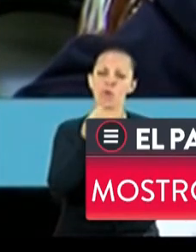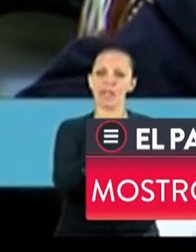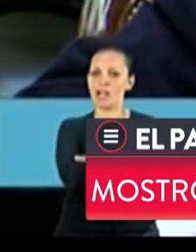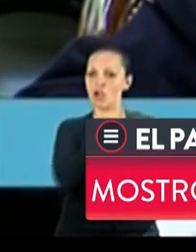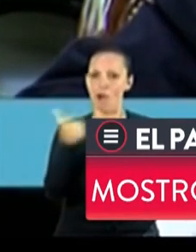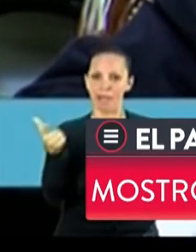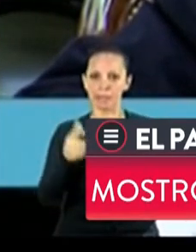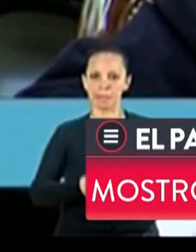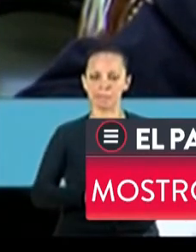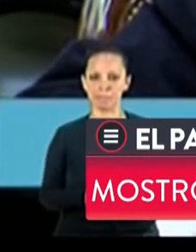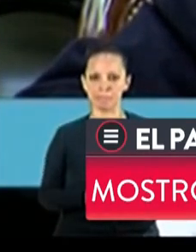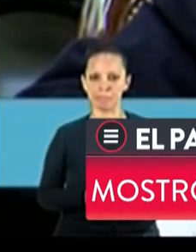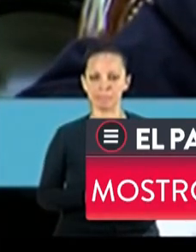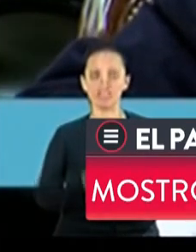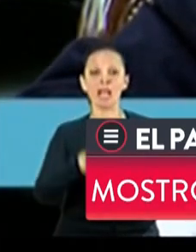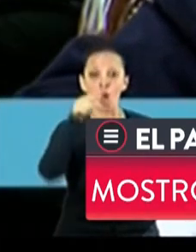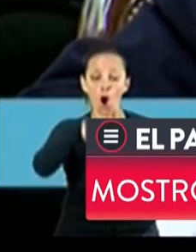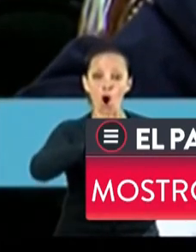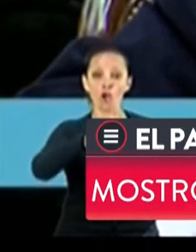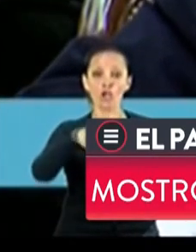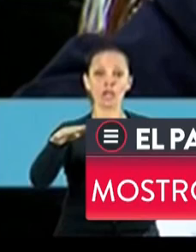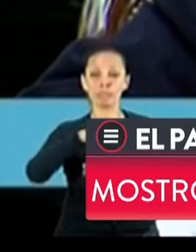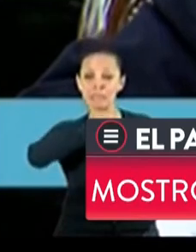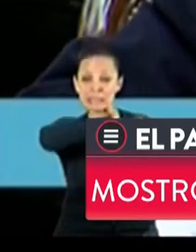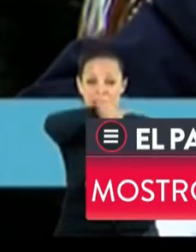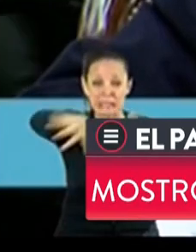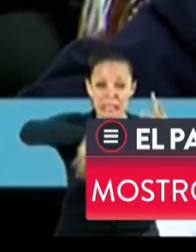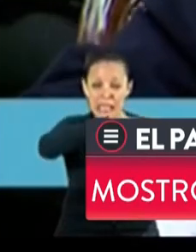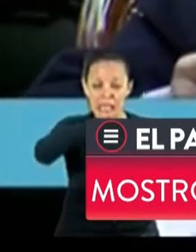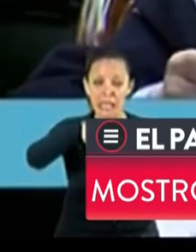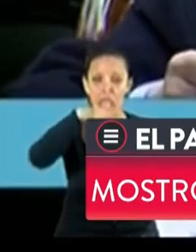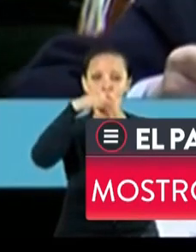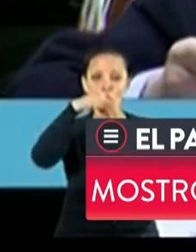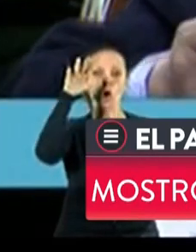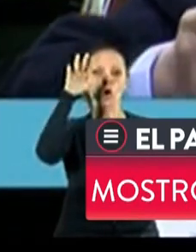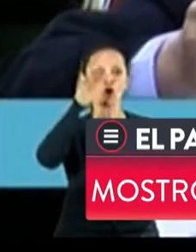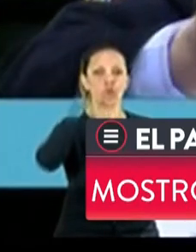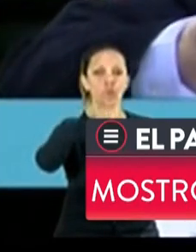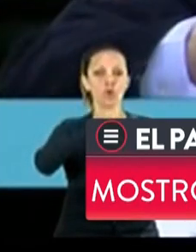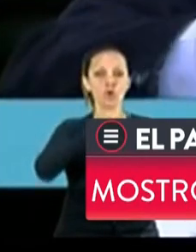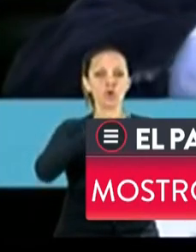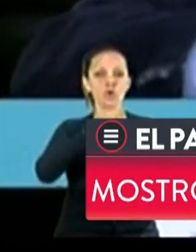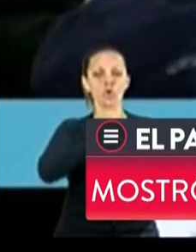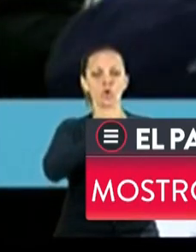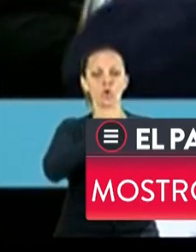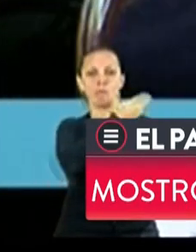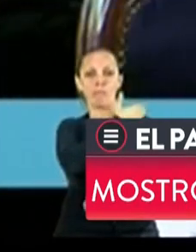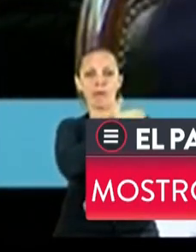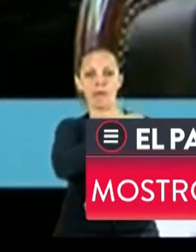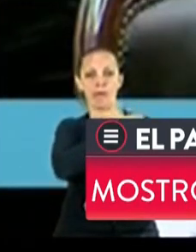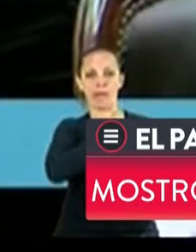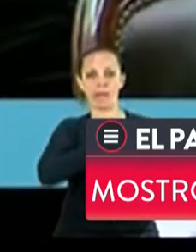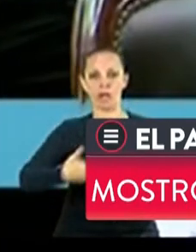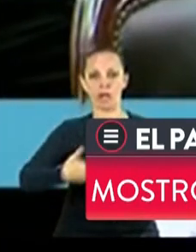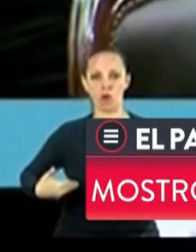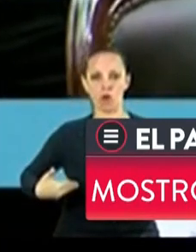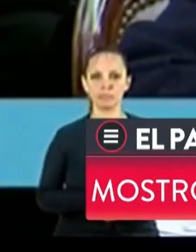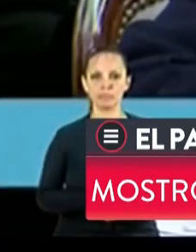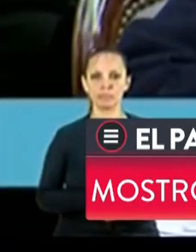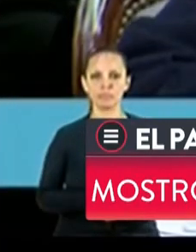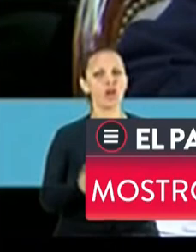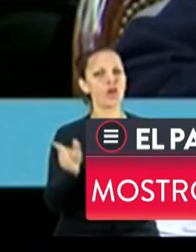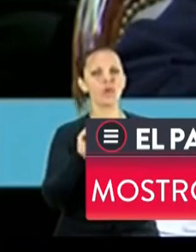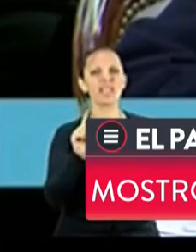Congreso. Era en un lugar cercano a la Plaza de Mayo. Y la sacó un fotoperiodista